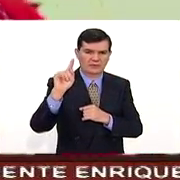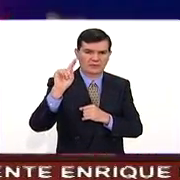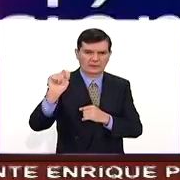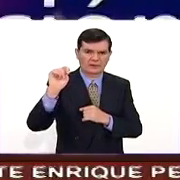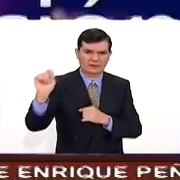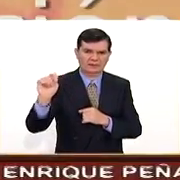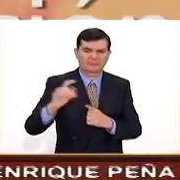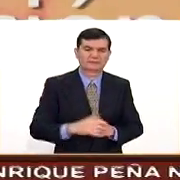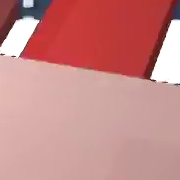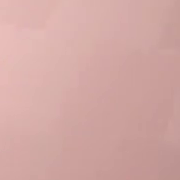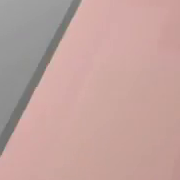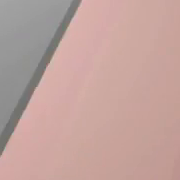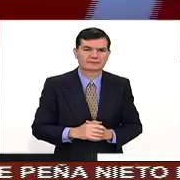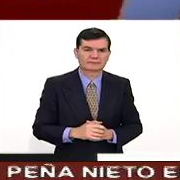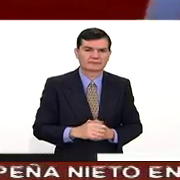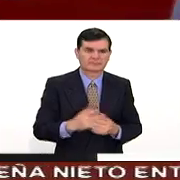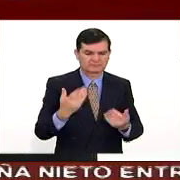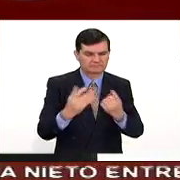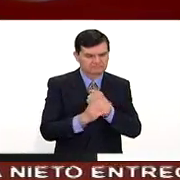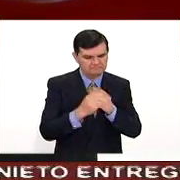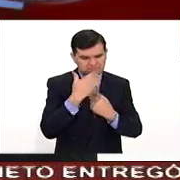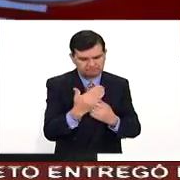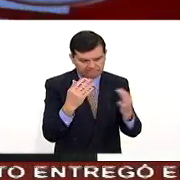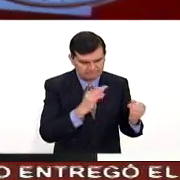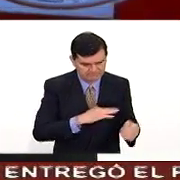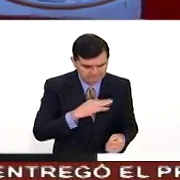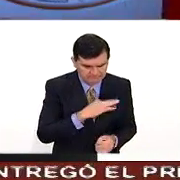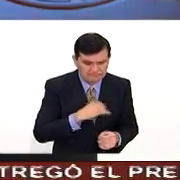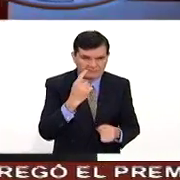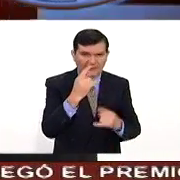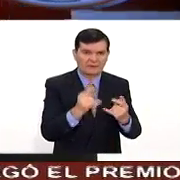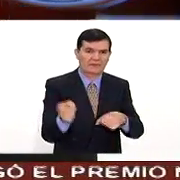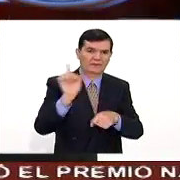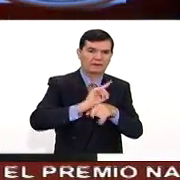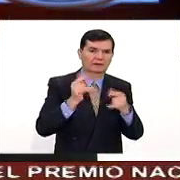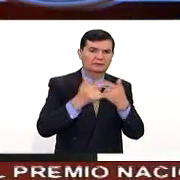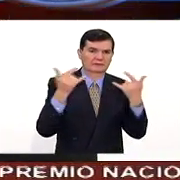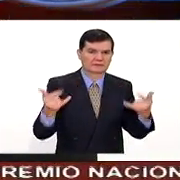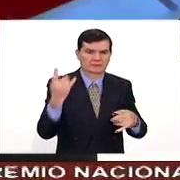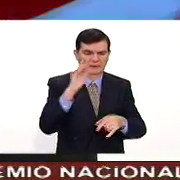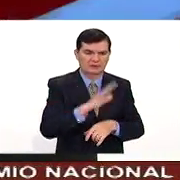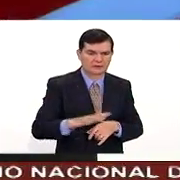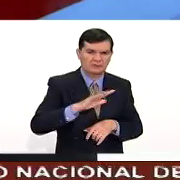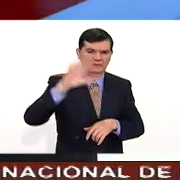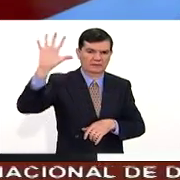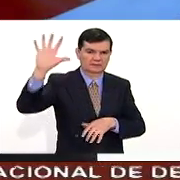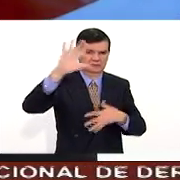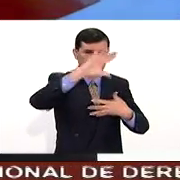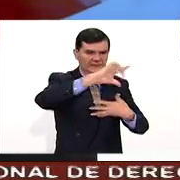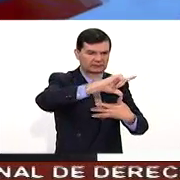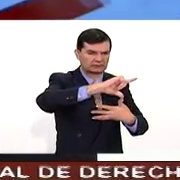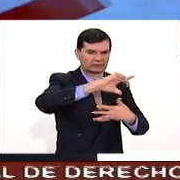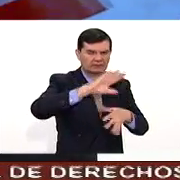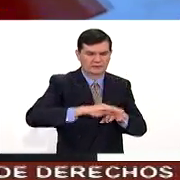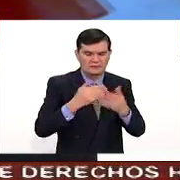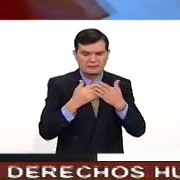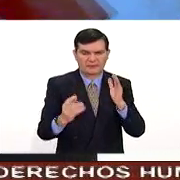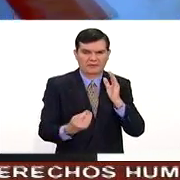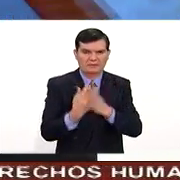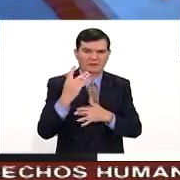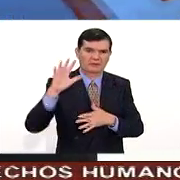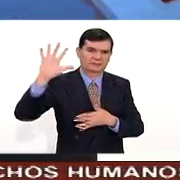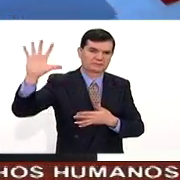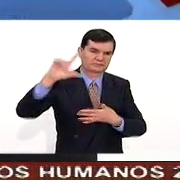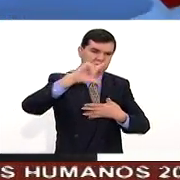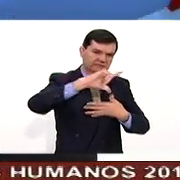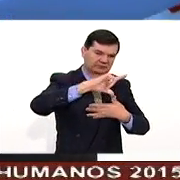www.ibe.tp. Enhorabuena. Sin duda un día histórico para toda la comunidad iberoamericana al abrir este canal